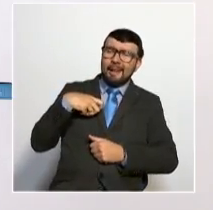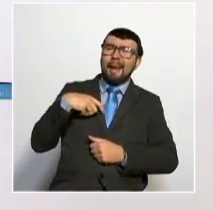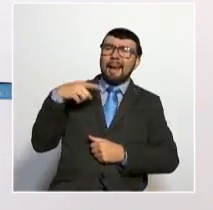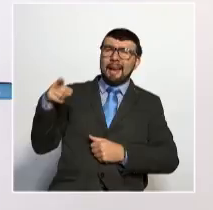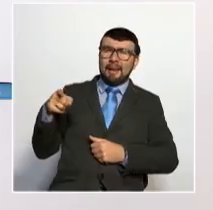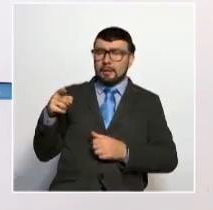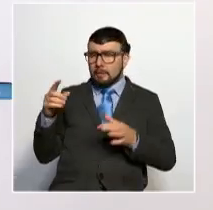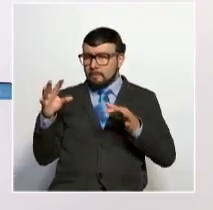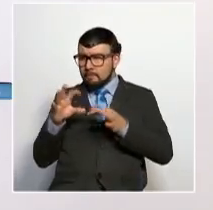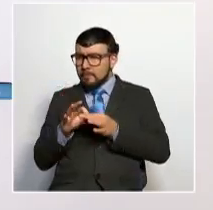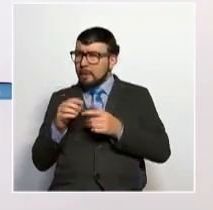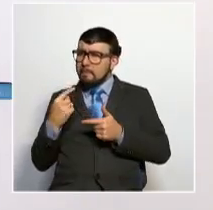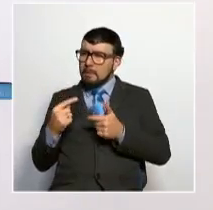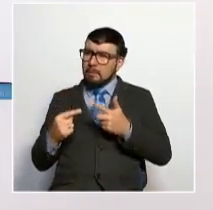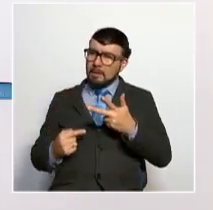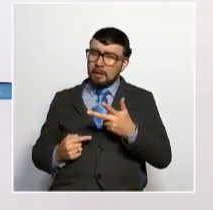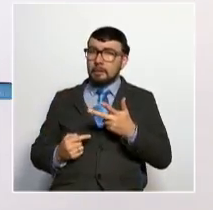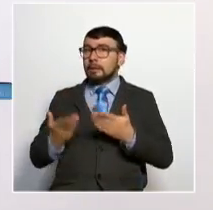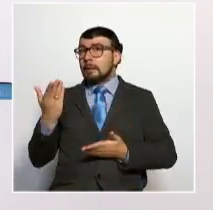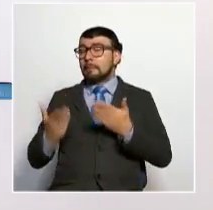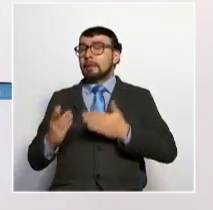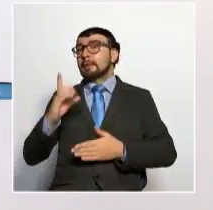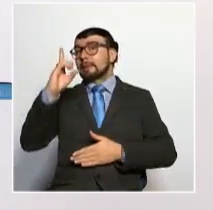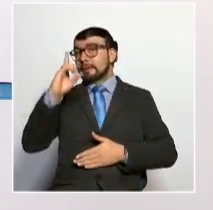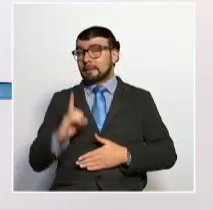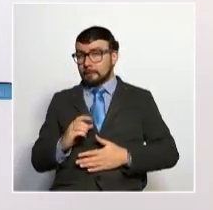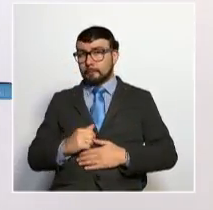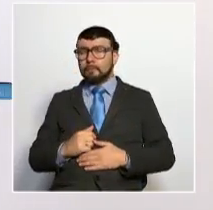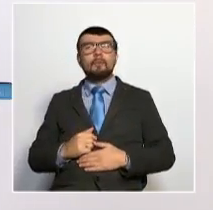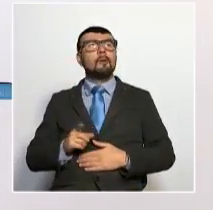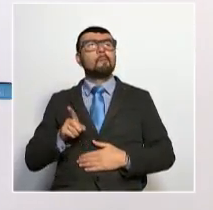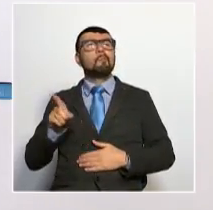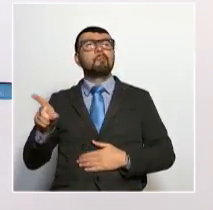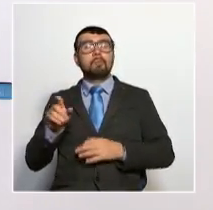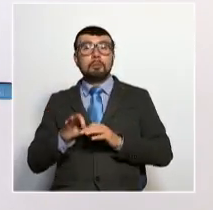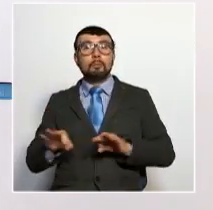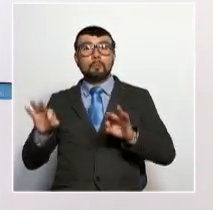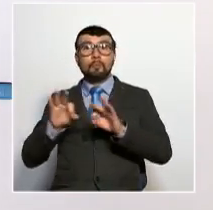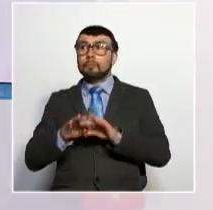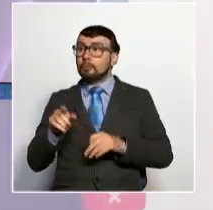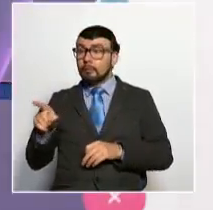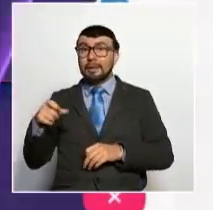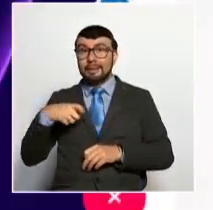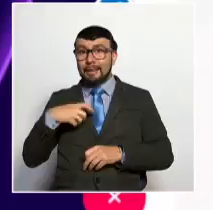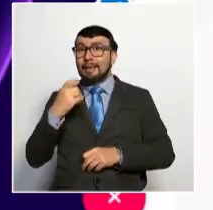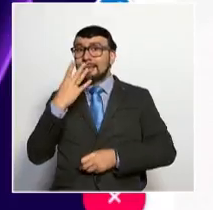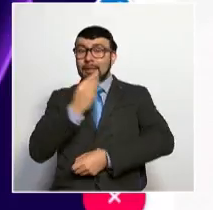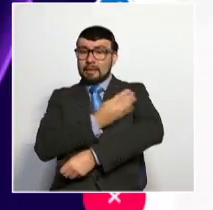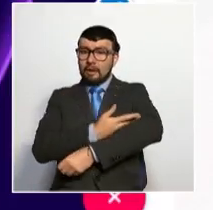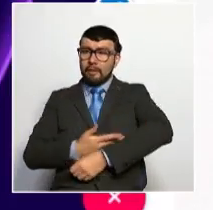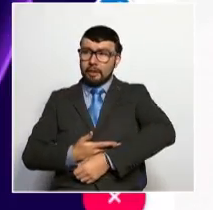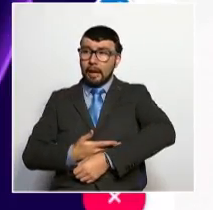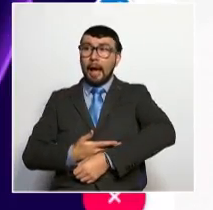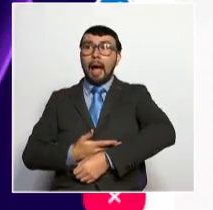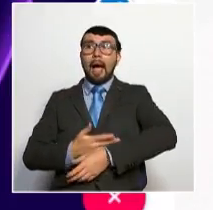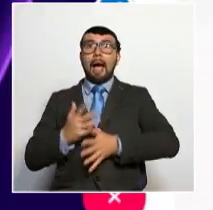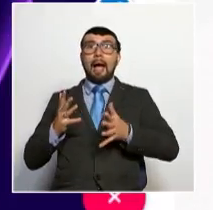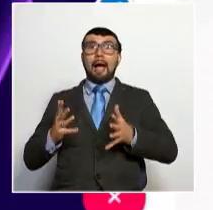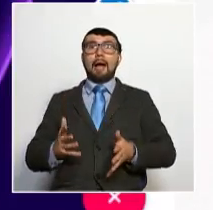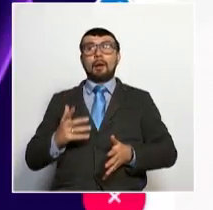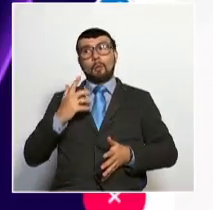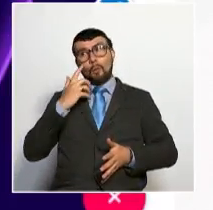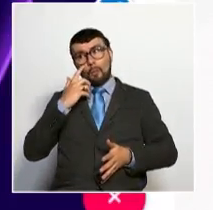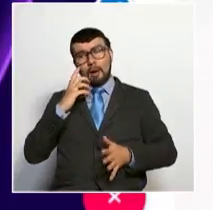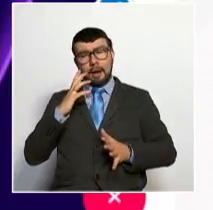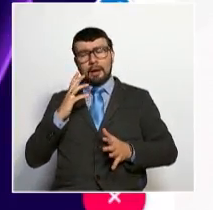llamamos comorbilidades, vamos a tomar la decisión. Es importante que como la mamá de Dora tiene diabetes, pues hay que tener esto en cuenta a la hora de